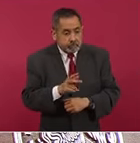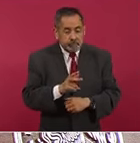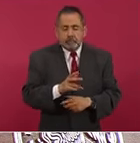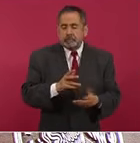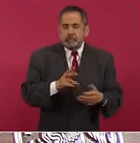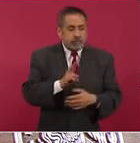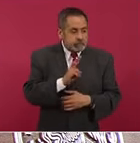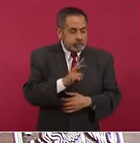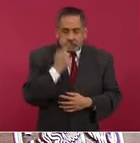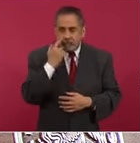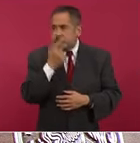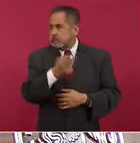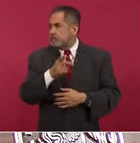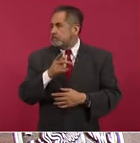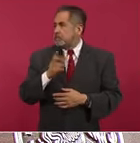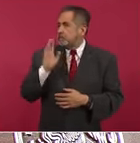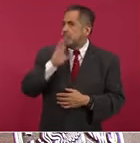llevar